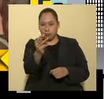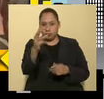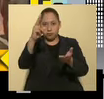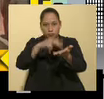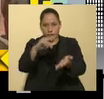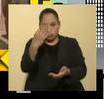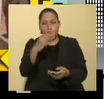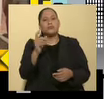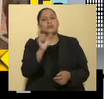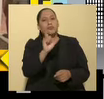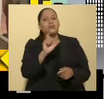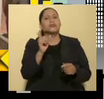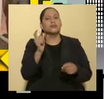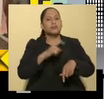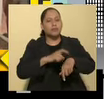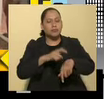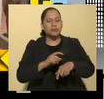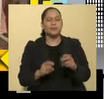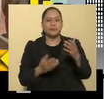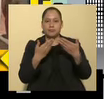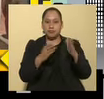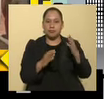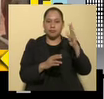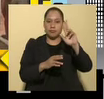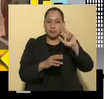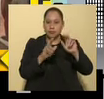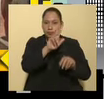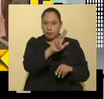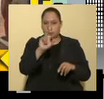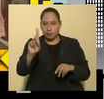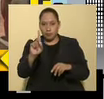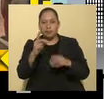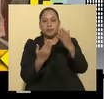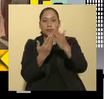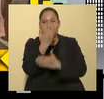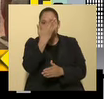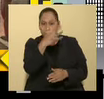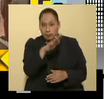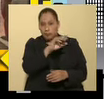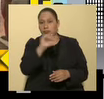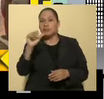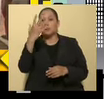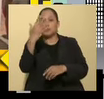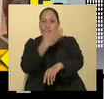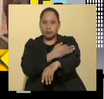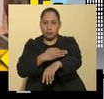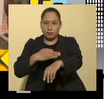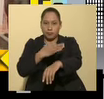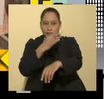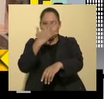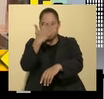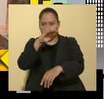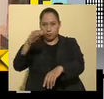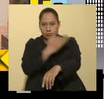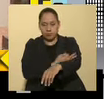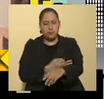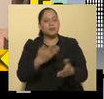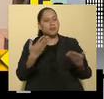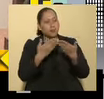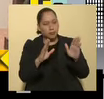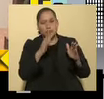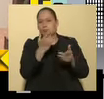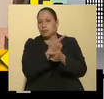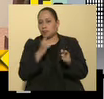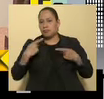¿De cuándo a cuándo y de a qué horas? Bueno, está abierto de martes a domingo, de las 10 de la mañana a las 5:30. Ya está abierta, ya el público puede